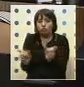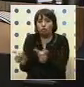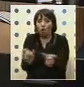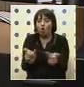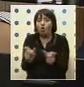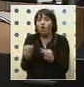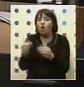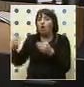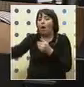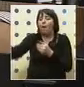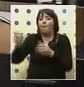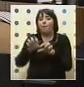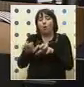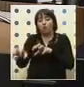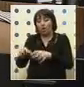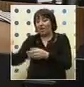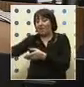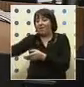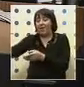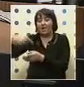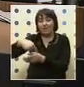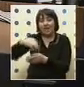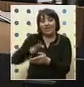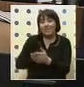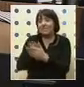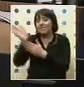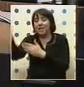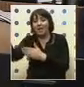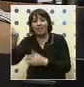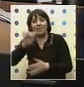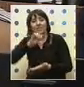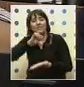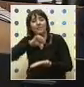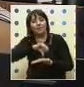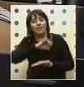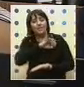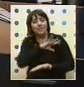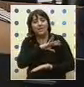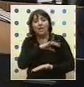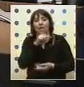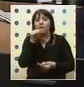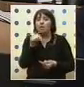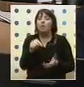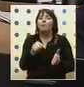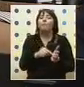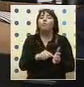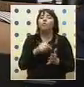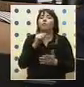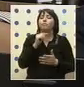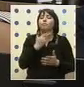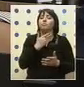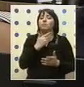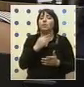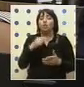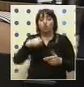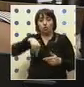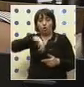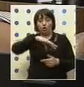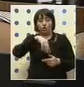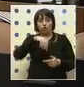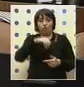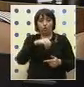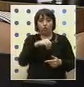que entran y salen en Chile. Mi preocupación en este punto radica principalmente porque nosotros somos miembros,